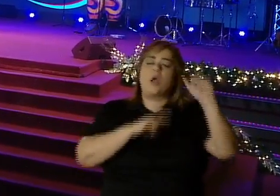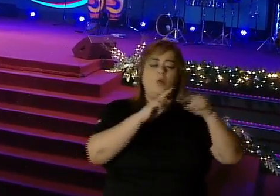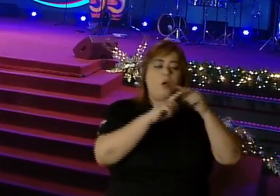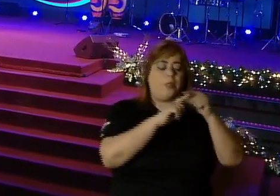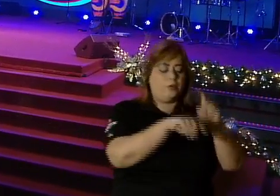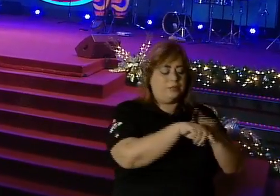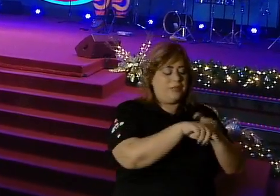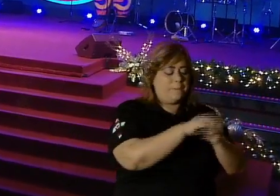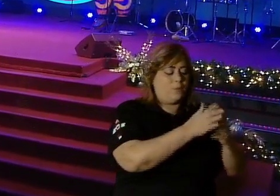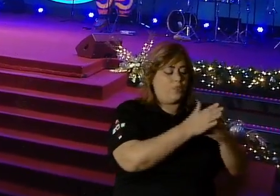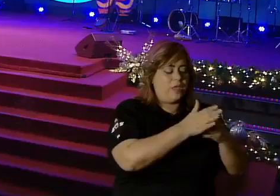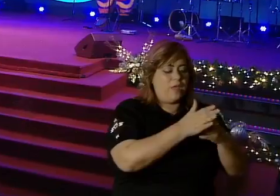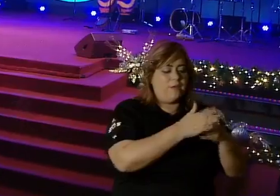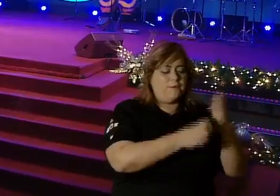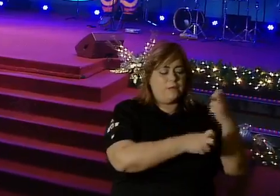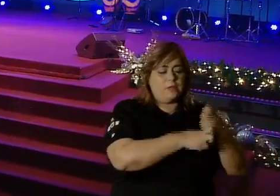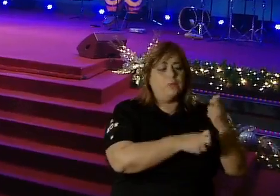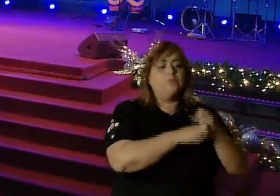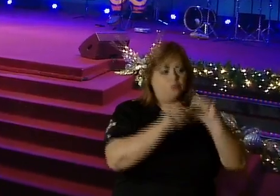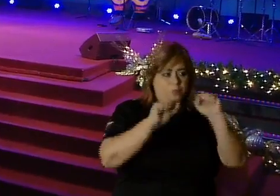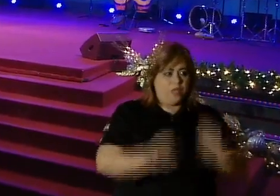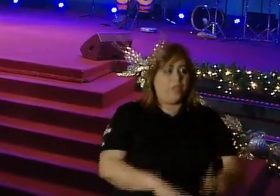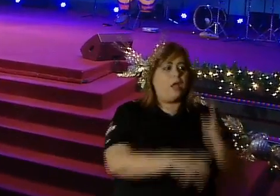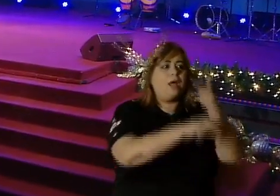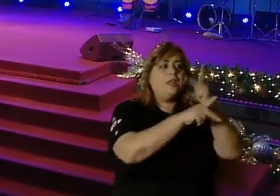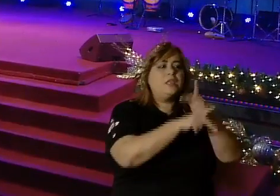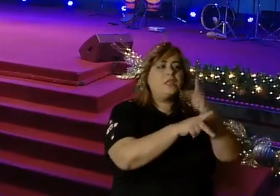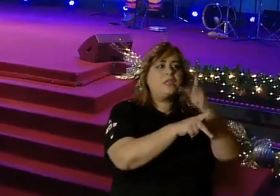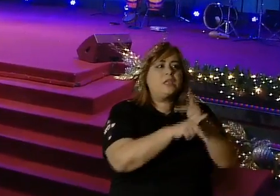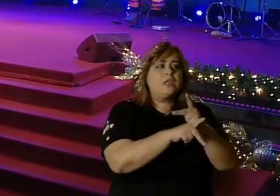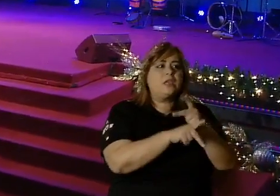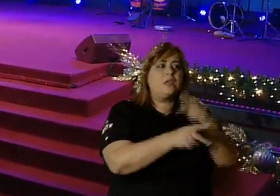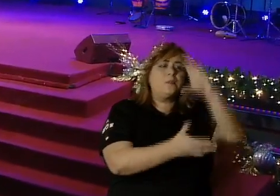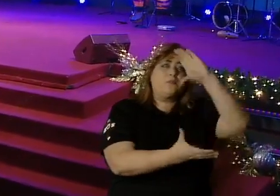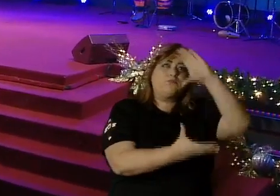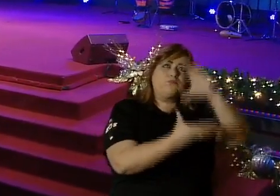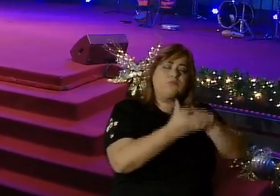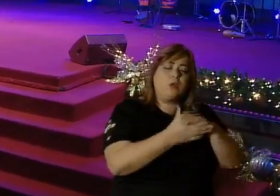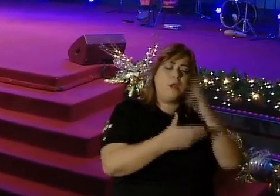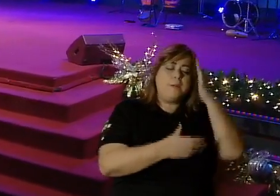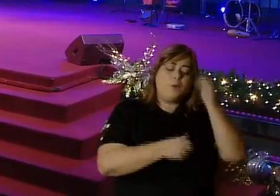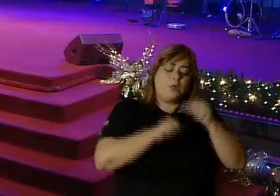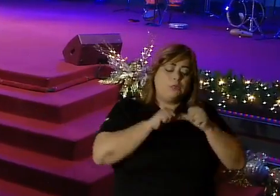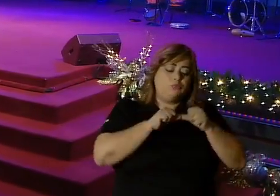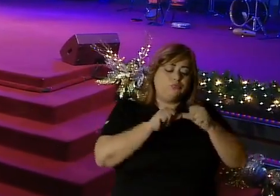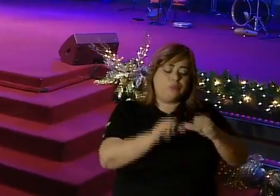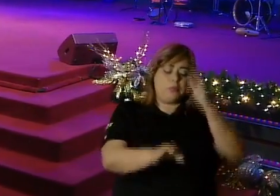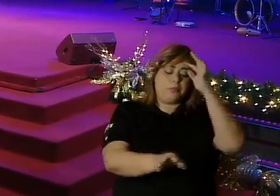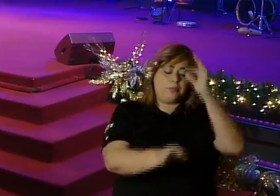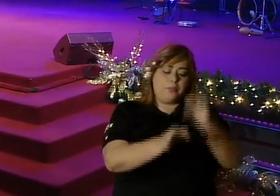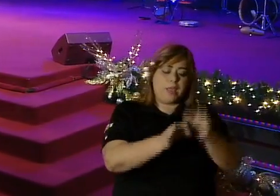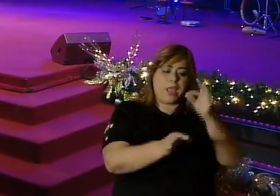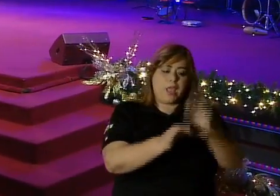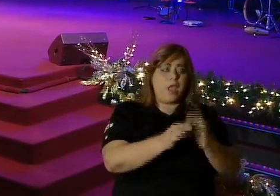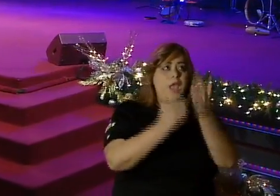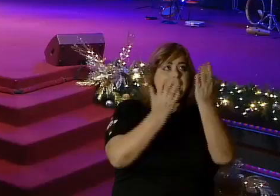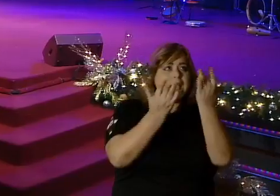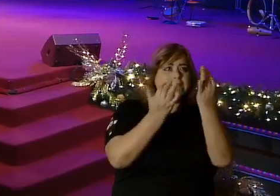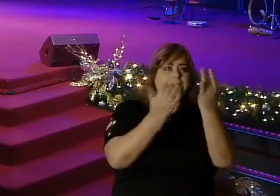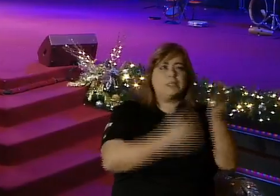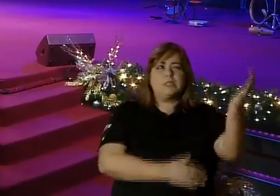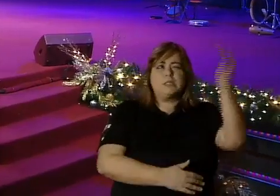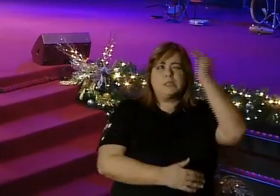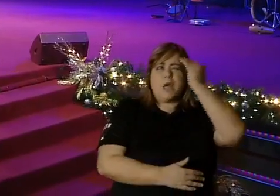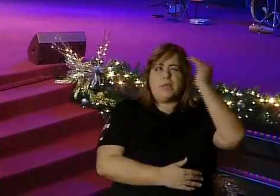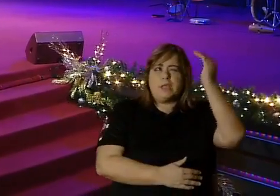pueda mantenerme, yo pueda creer aunque no lo vea, porque es pues la fe, la certeza de lo que se espera, la convicción de lo